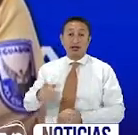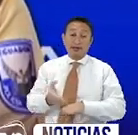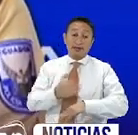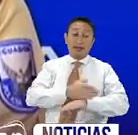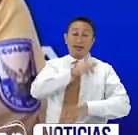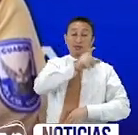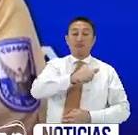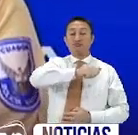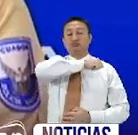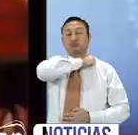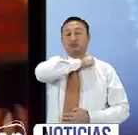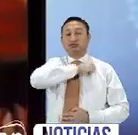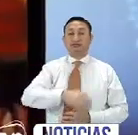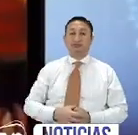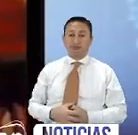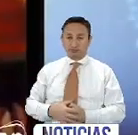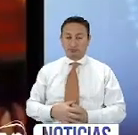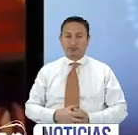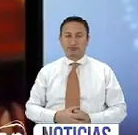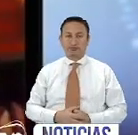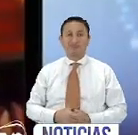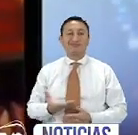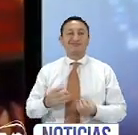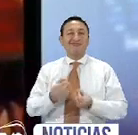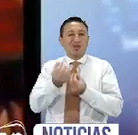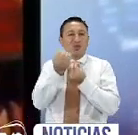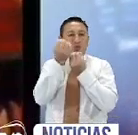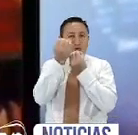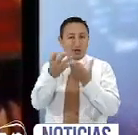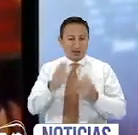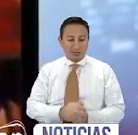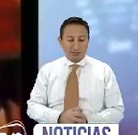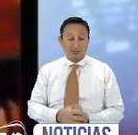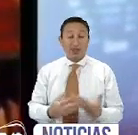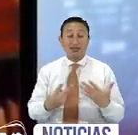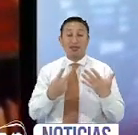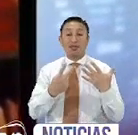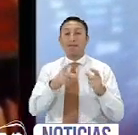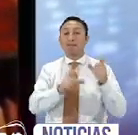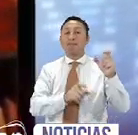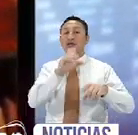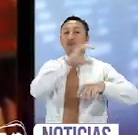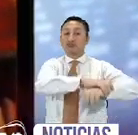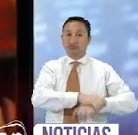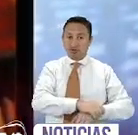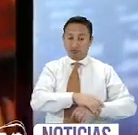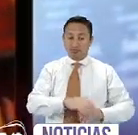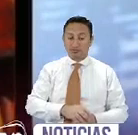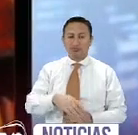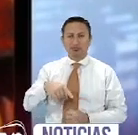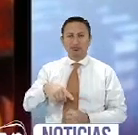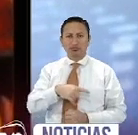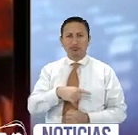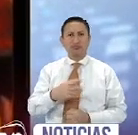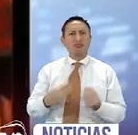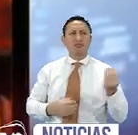en calidad de secuestrado. Se informó además la detención de 7 personas, entre ellas un menor de